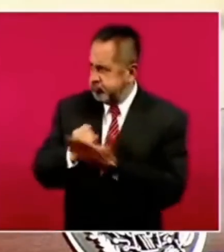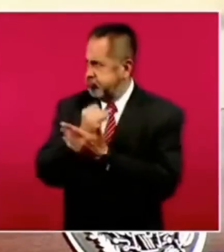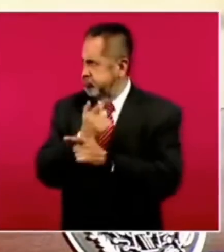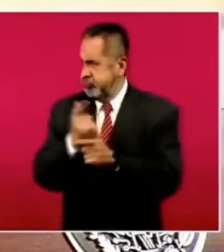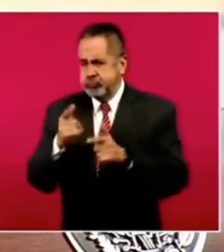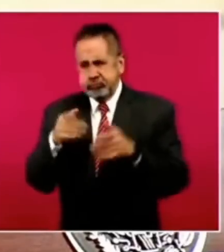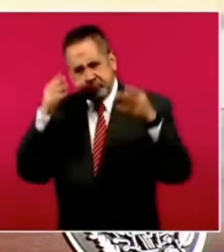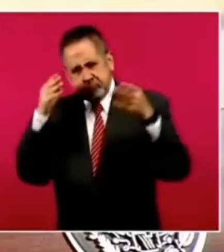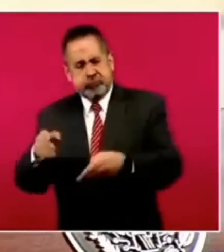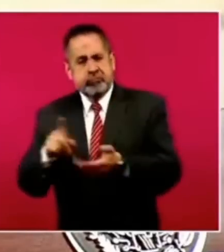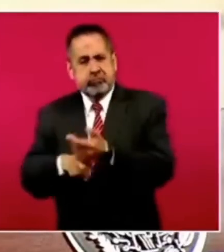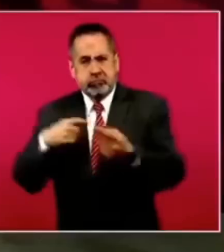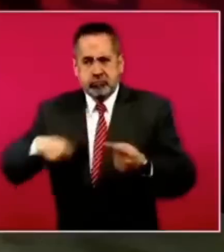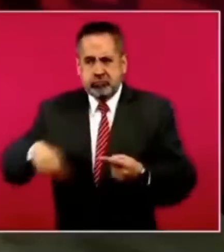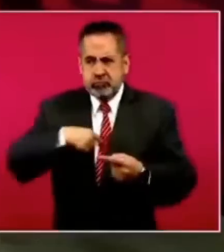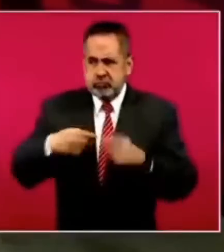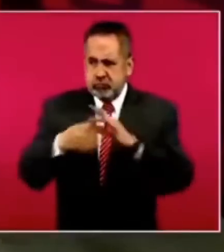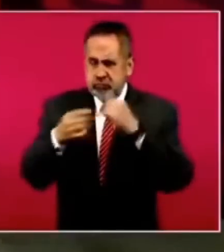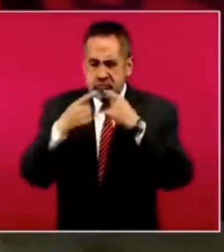independiente.